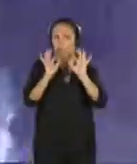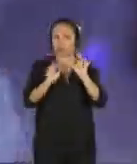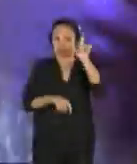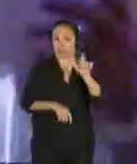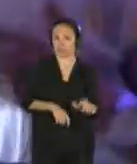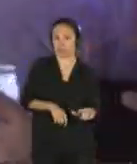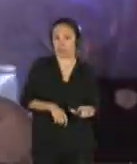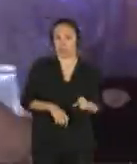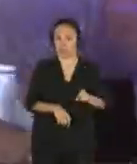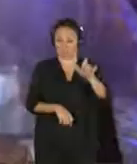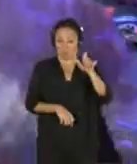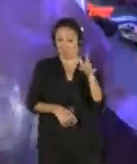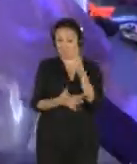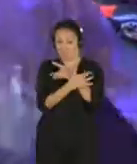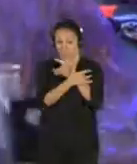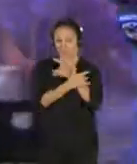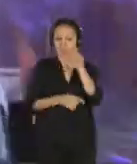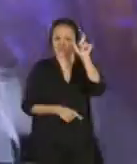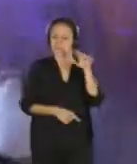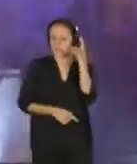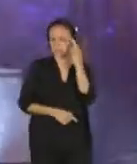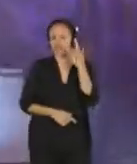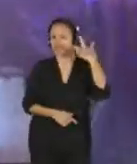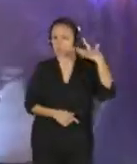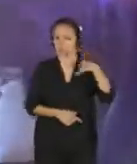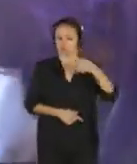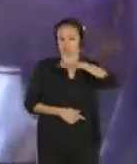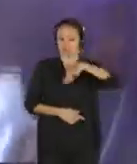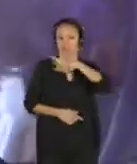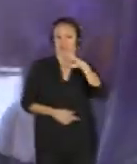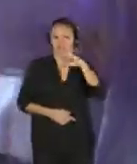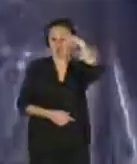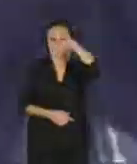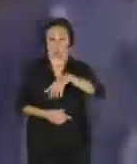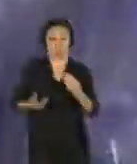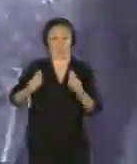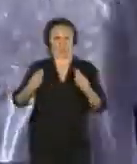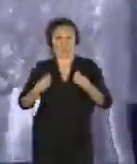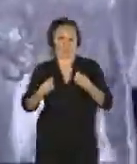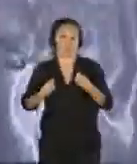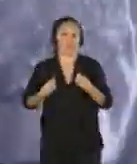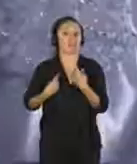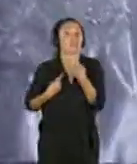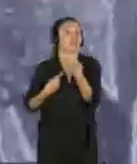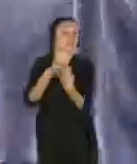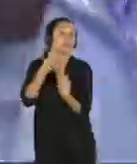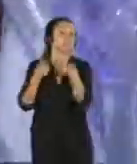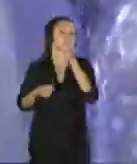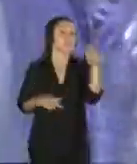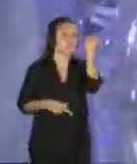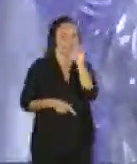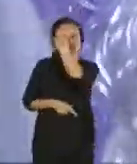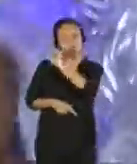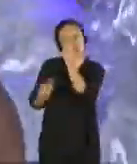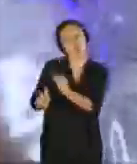¡Magdalena! Magdalena era una chica muy famosa, que vivía en los adentros de Judea, y según decían todos los muchachos,